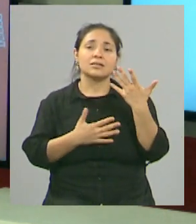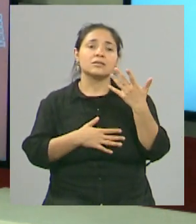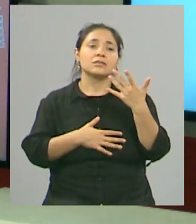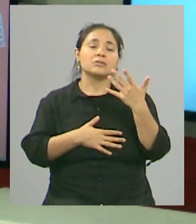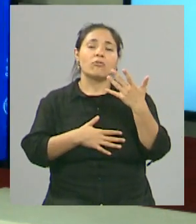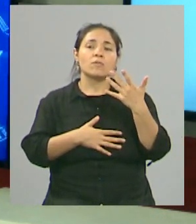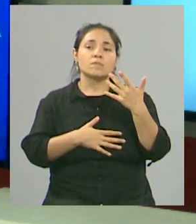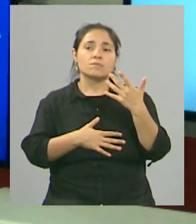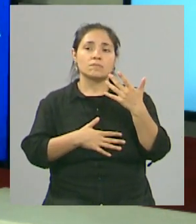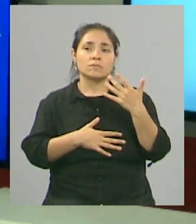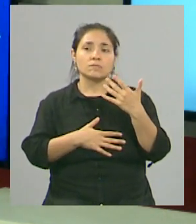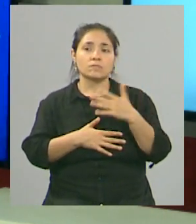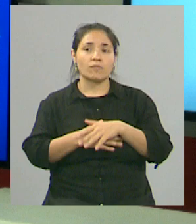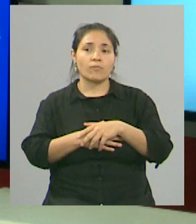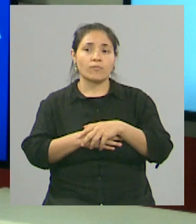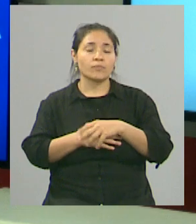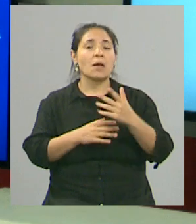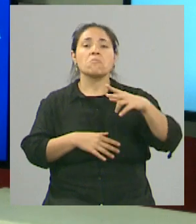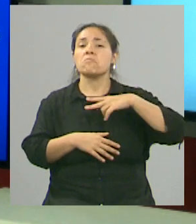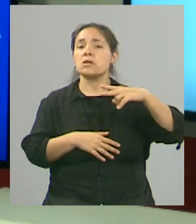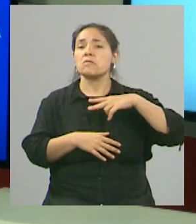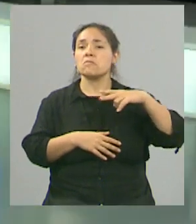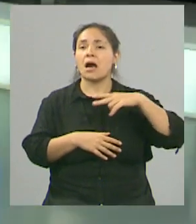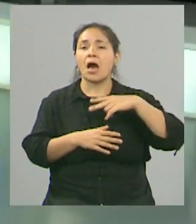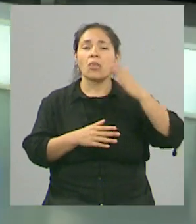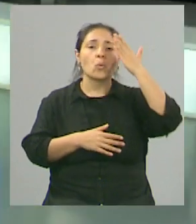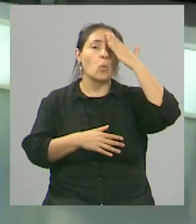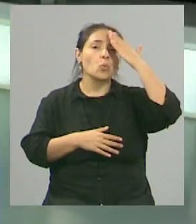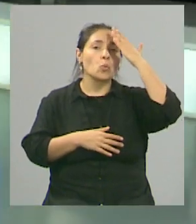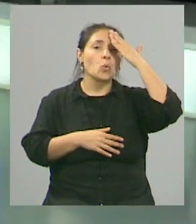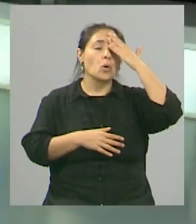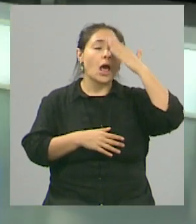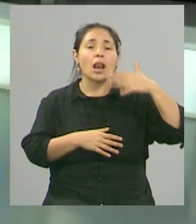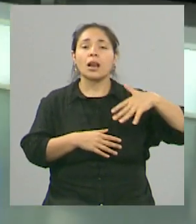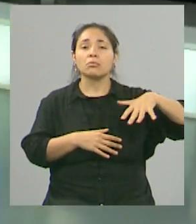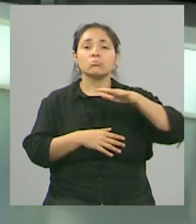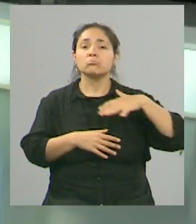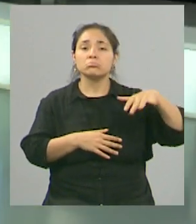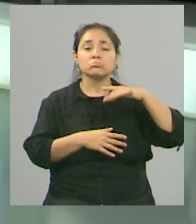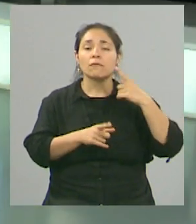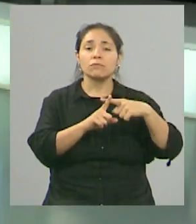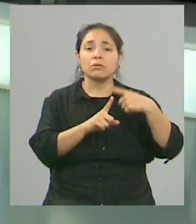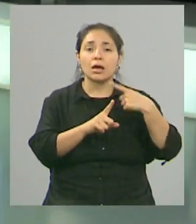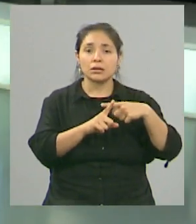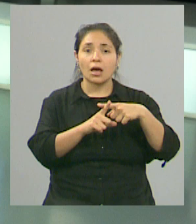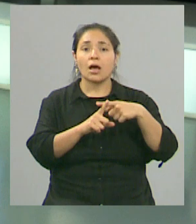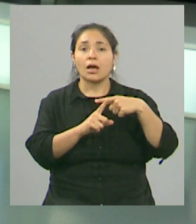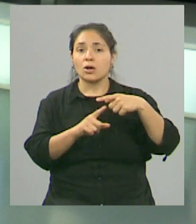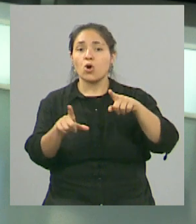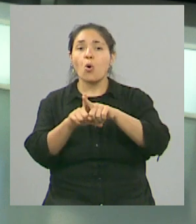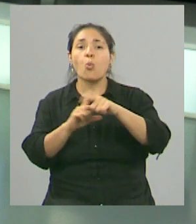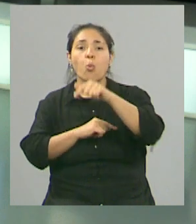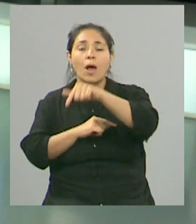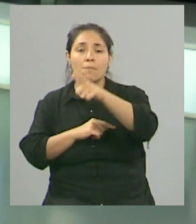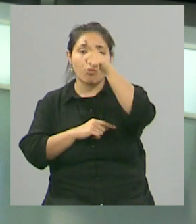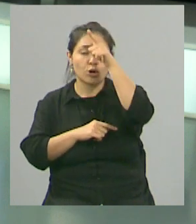en un evento privado totalmente cultural pasó esta detención de la policía a artistas de la provincia de